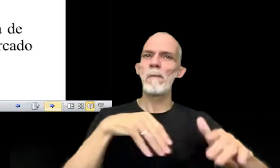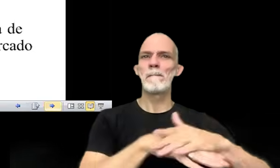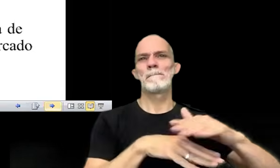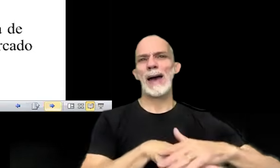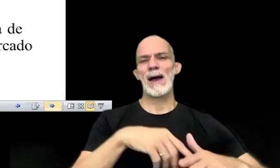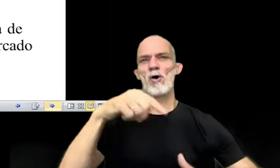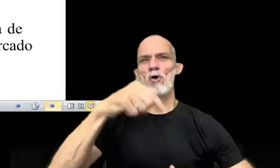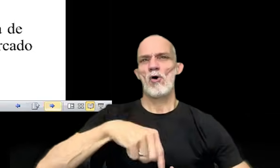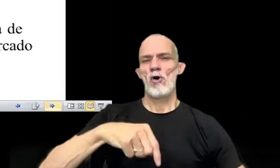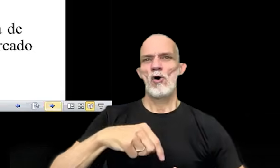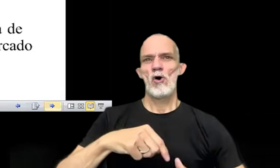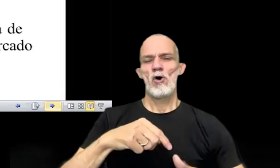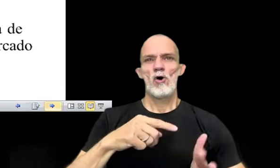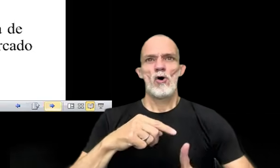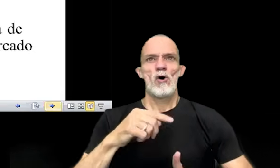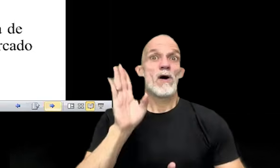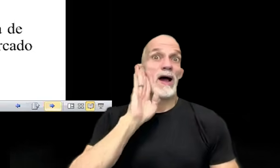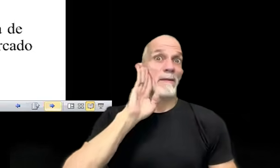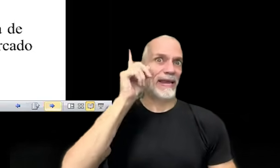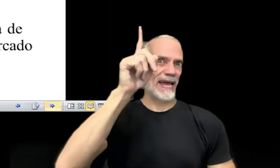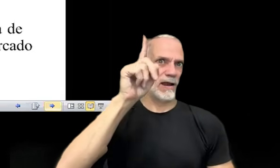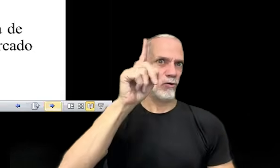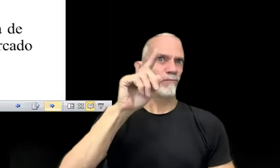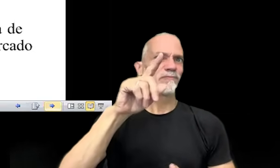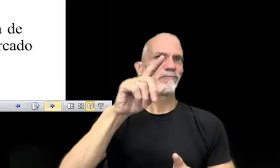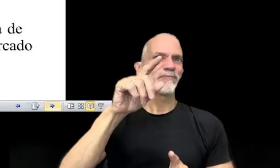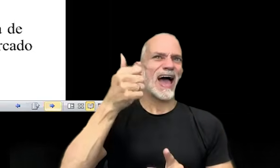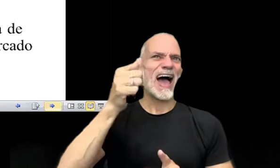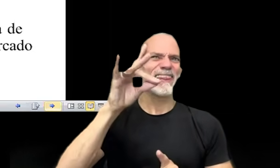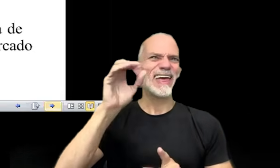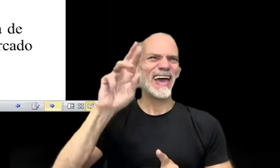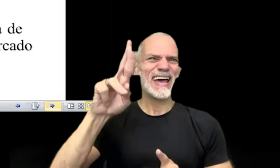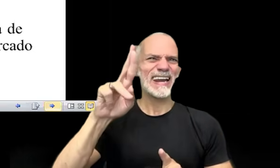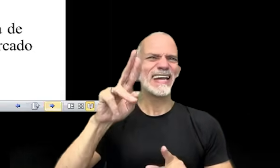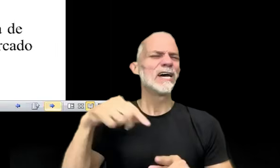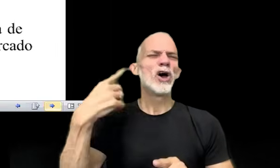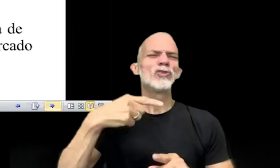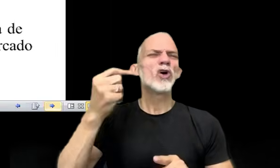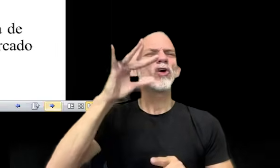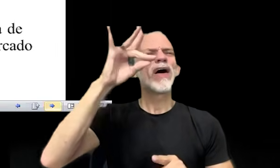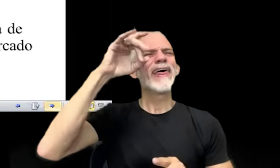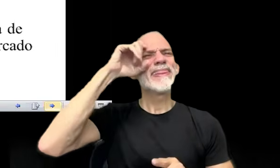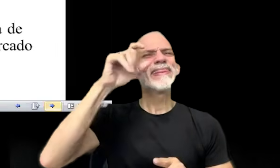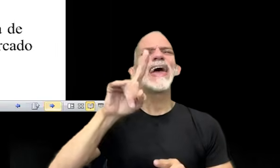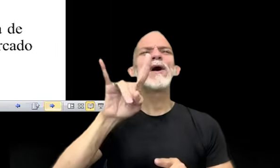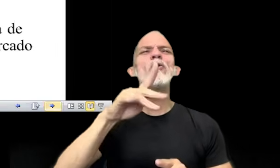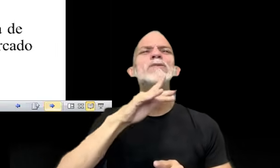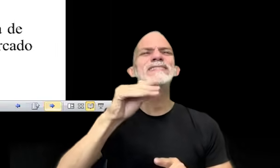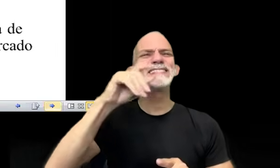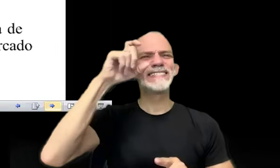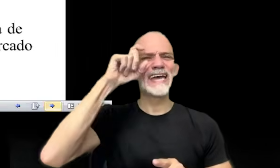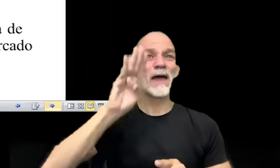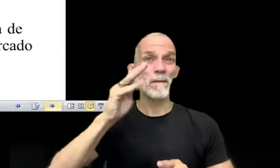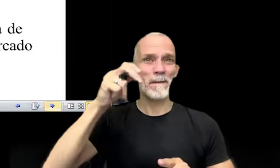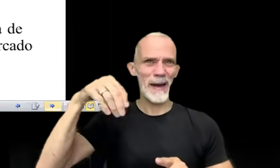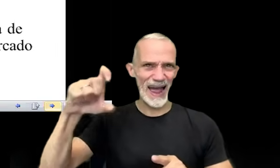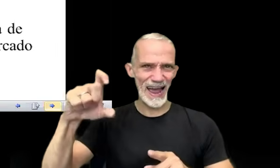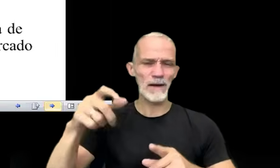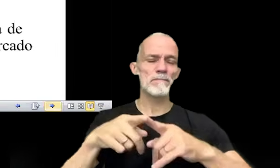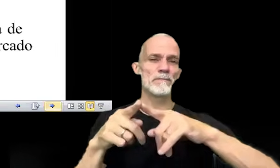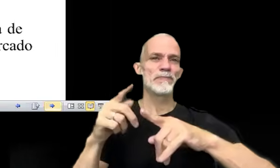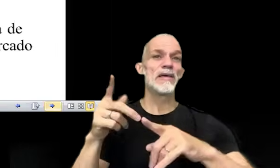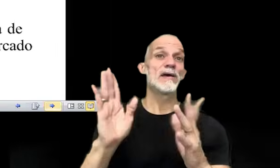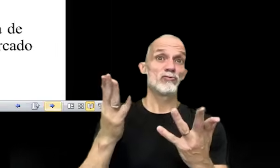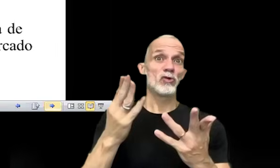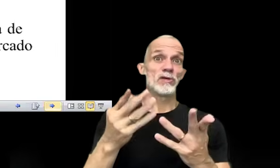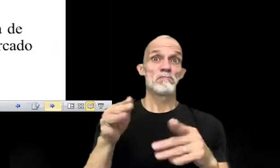un banco americano, ¿sí? Por lo general los que llegan acá son los del Deutsche Bank, emitido por un banco extranjero, donde